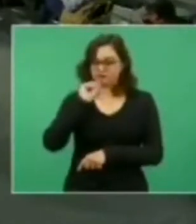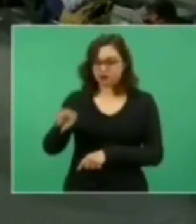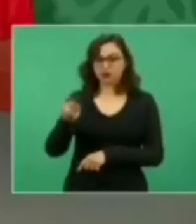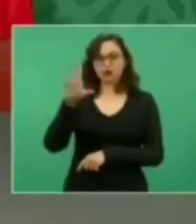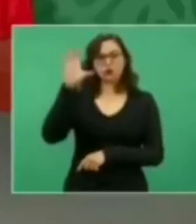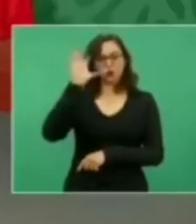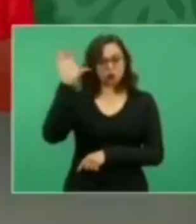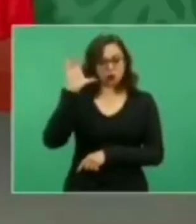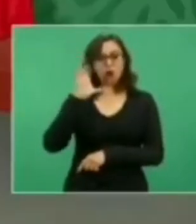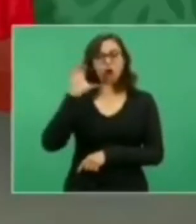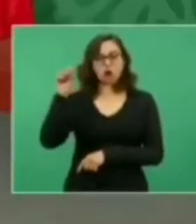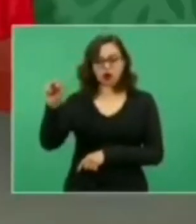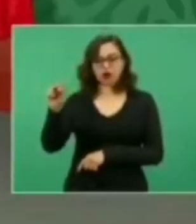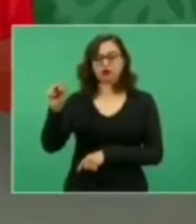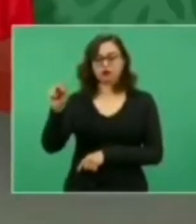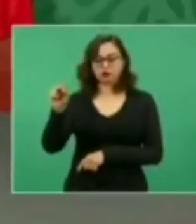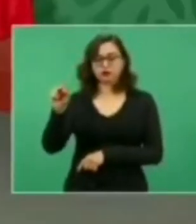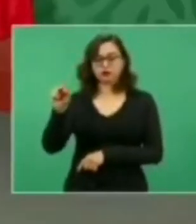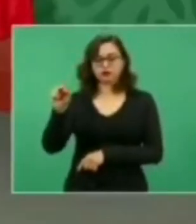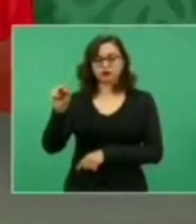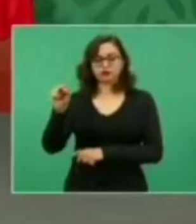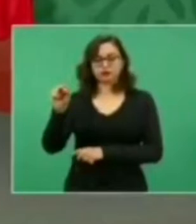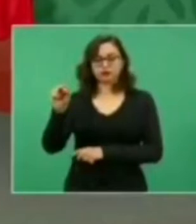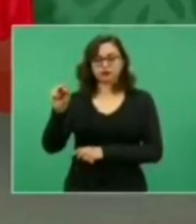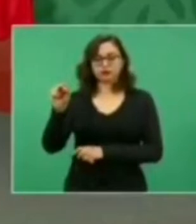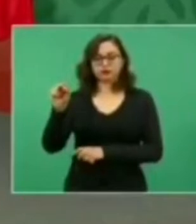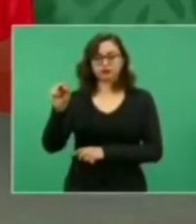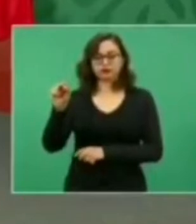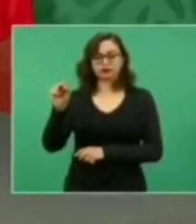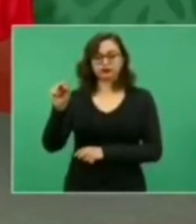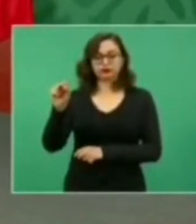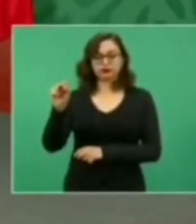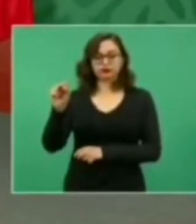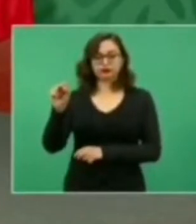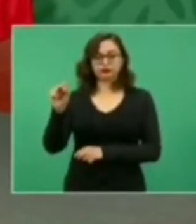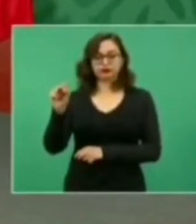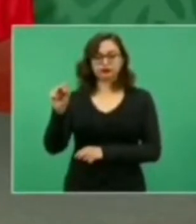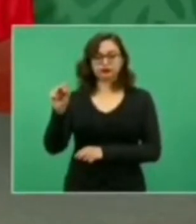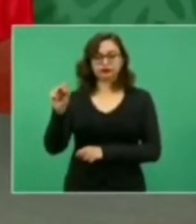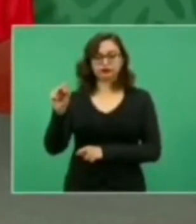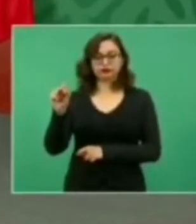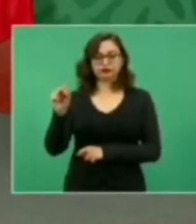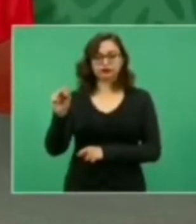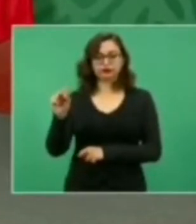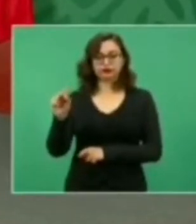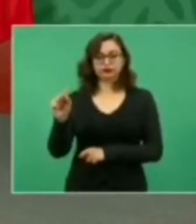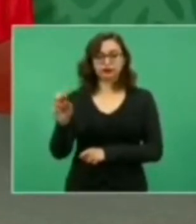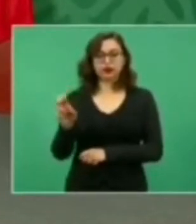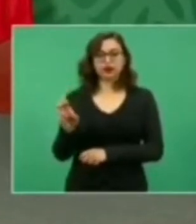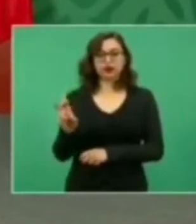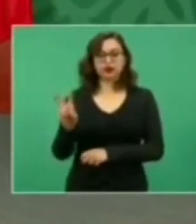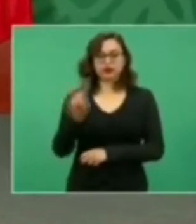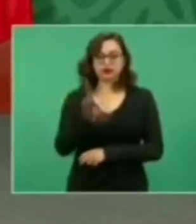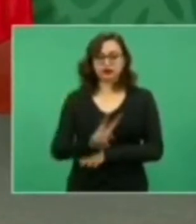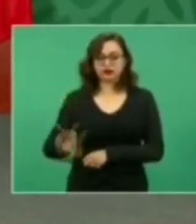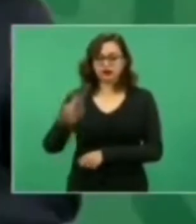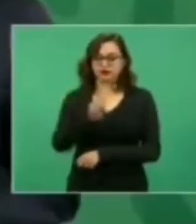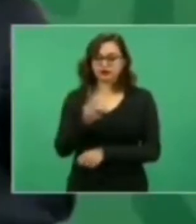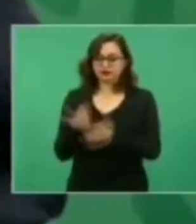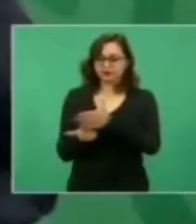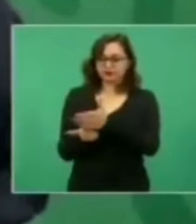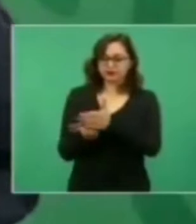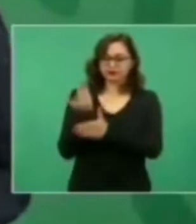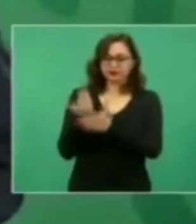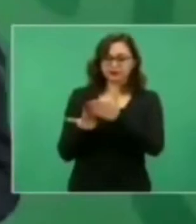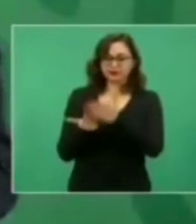Obrador, presidente de México, anunció visitar a diferentes municipios afectados por el huracán Grace, remarcando su